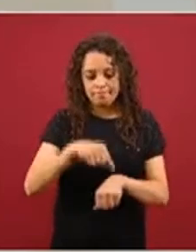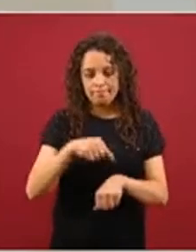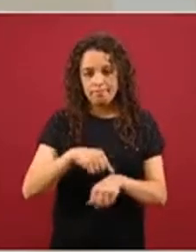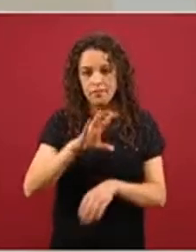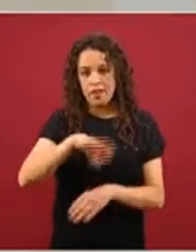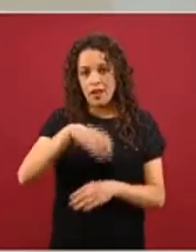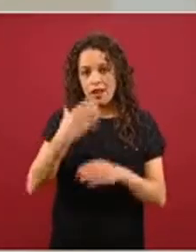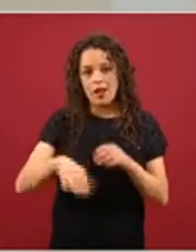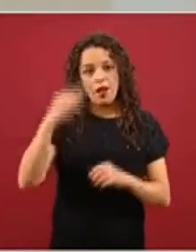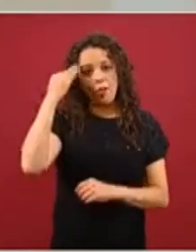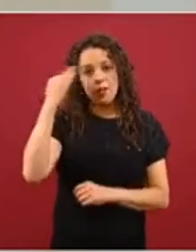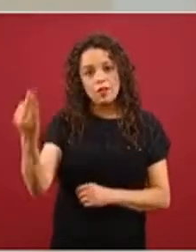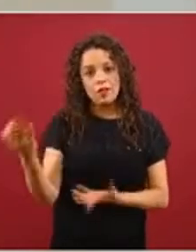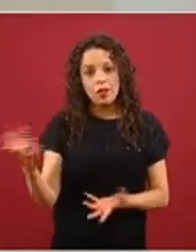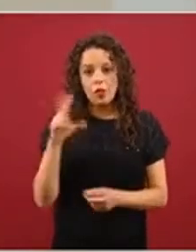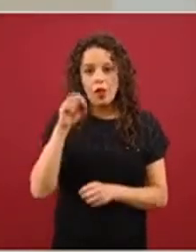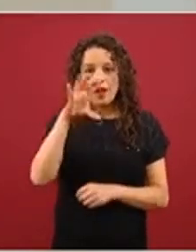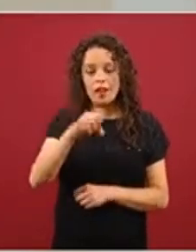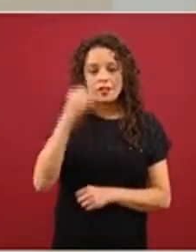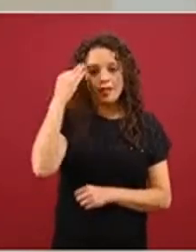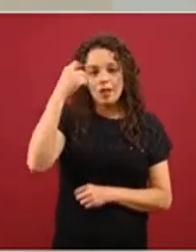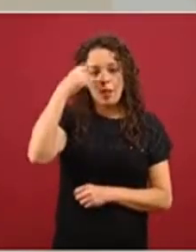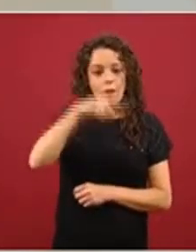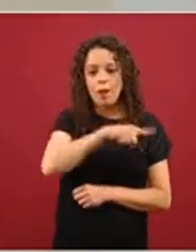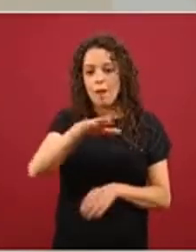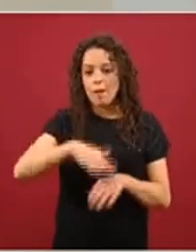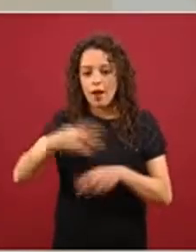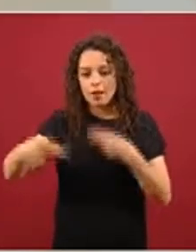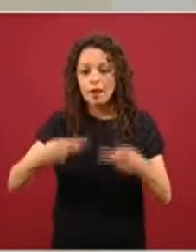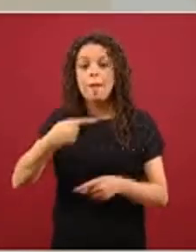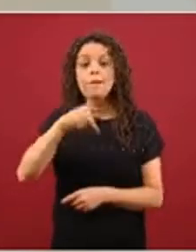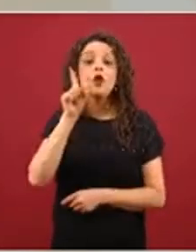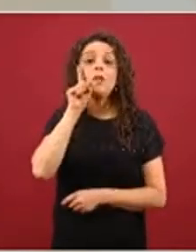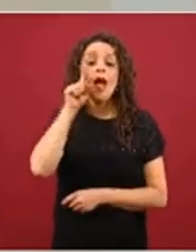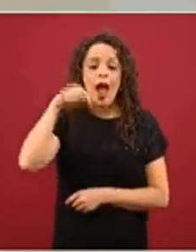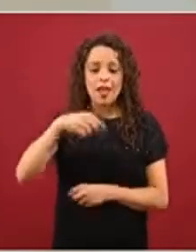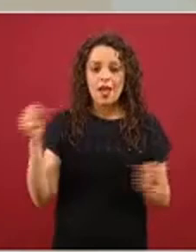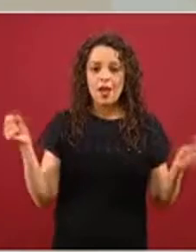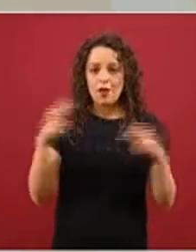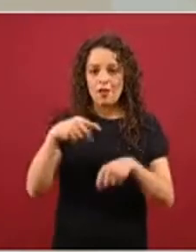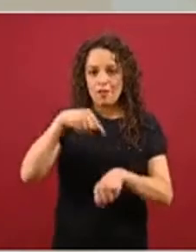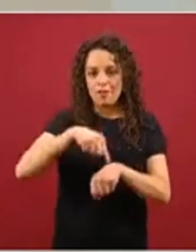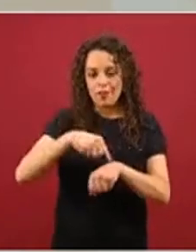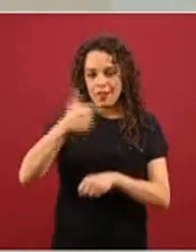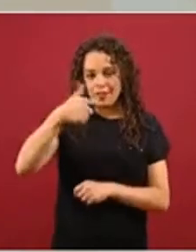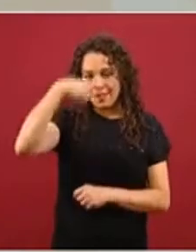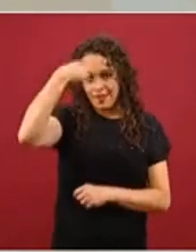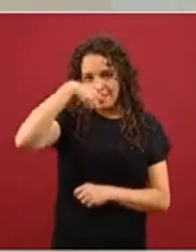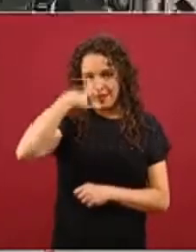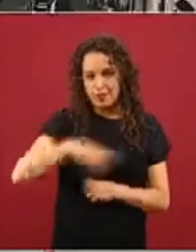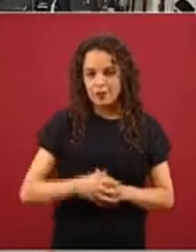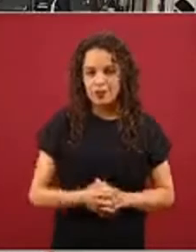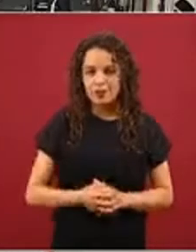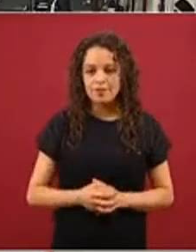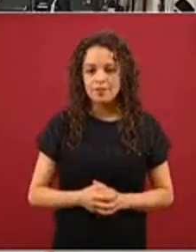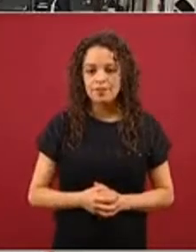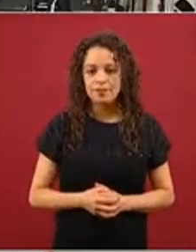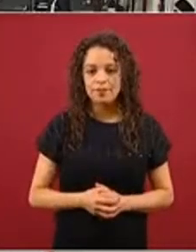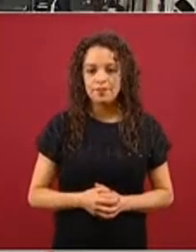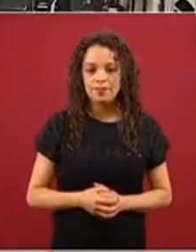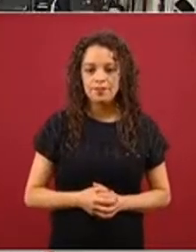que otros intervinieran, pero mañana es sábado y nos podemos ver aquí a las 19 horas.